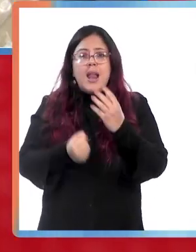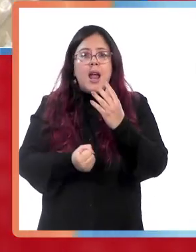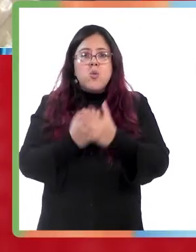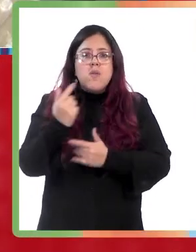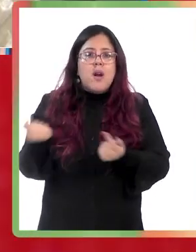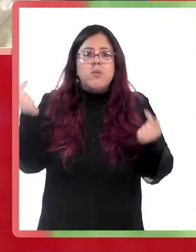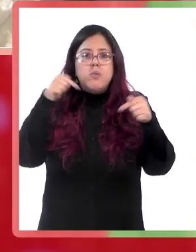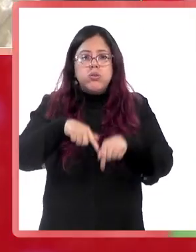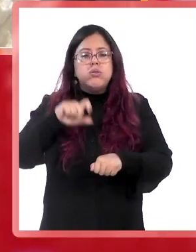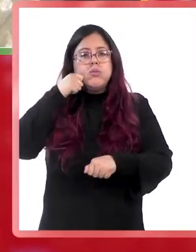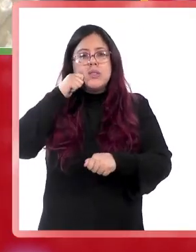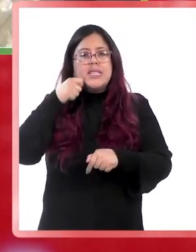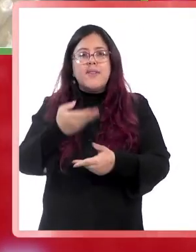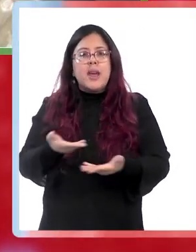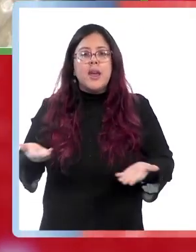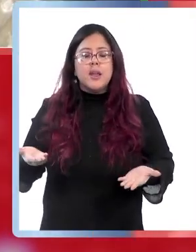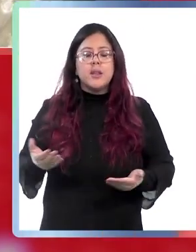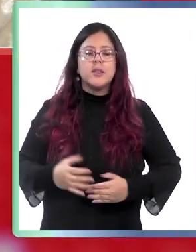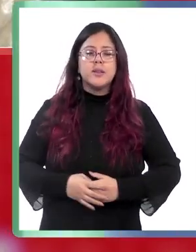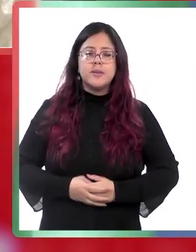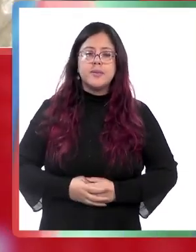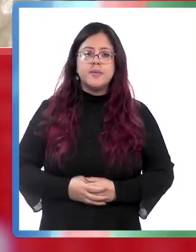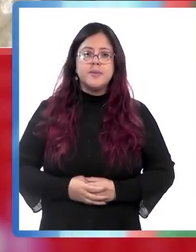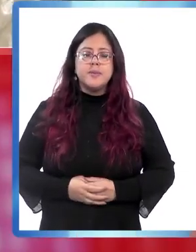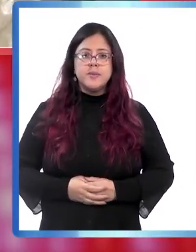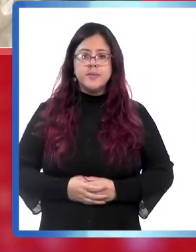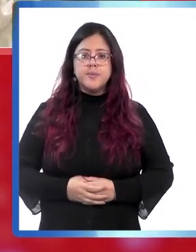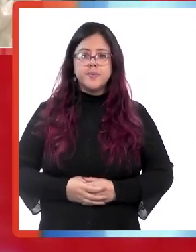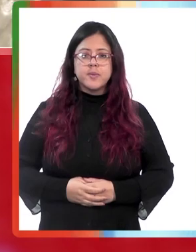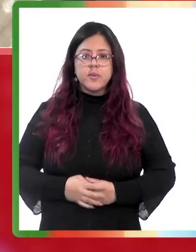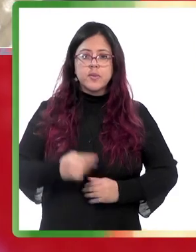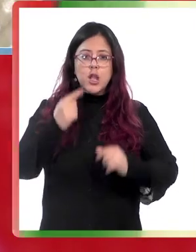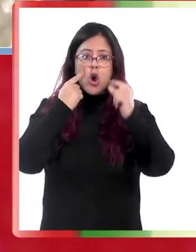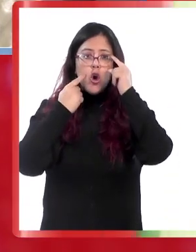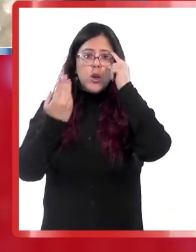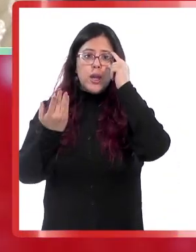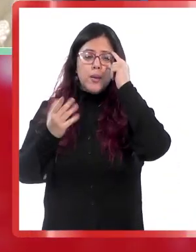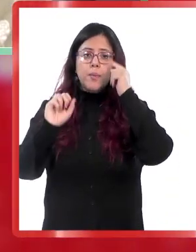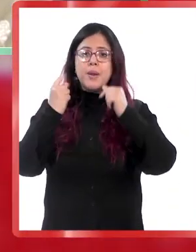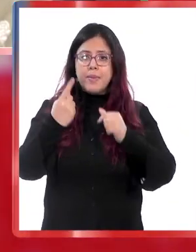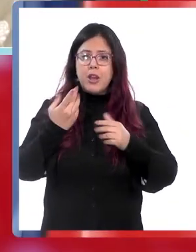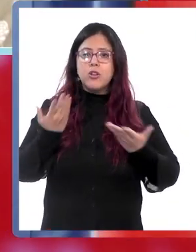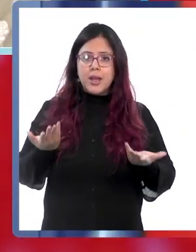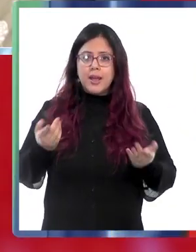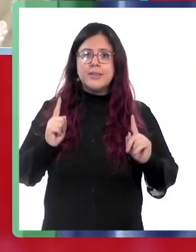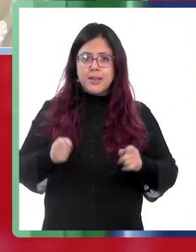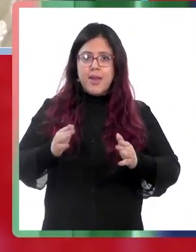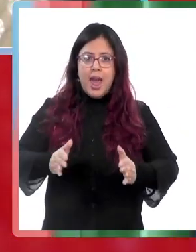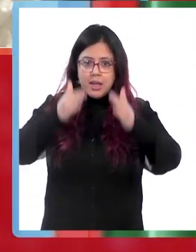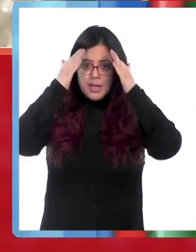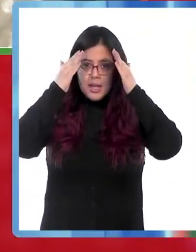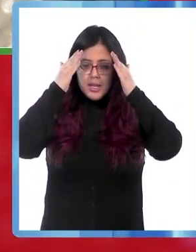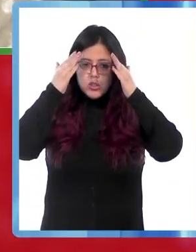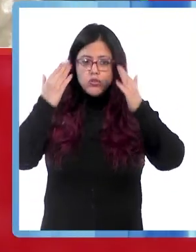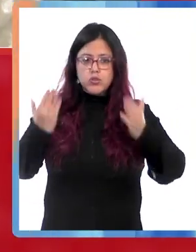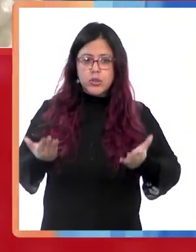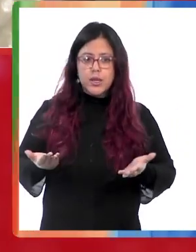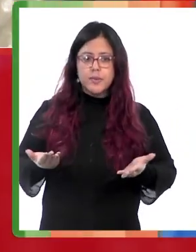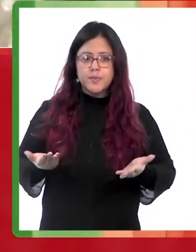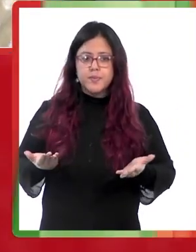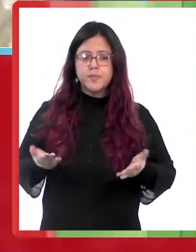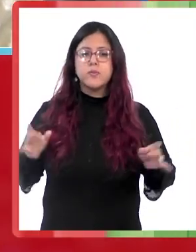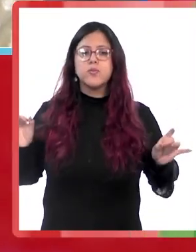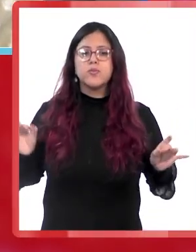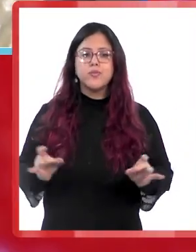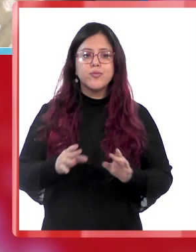variante? ¿Qué quiere decir esta alerta finalmente? Perfecto. Mira, en realidad, primero estar atentos, porque en el